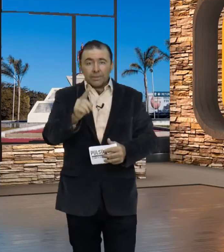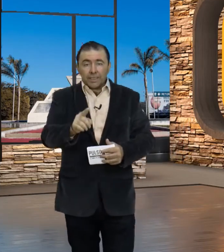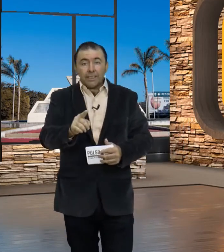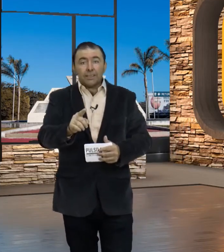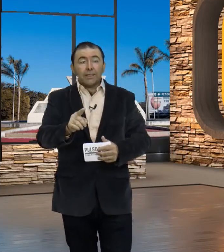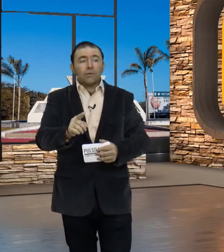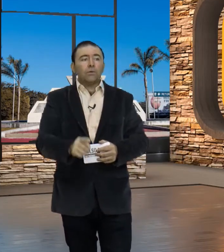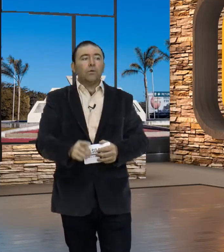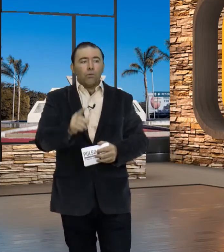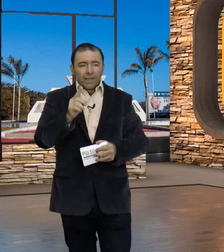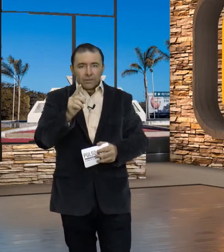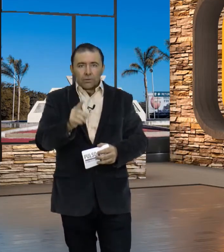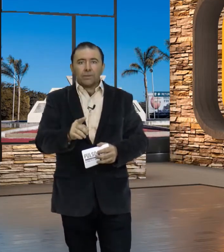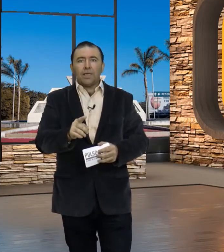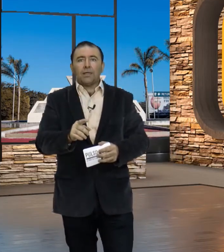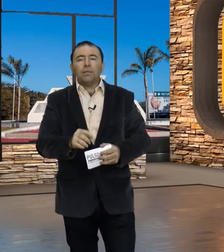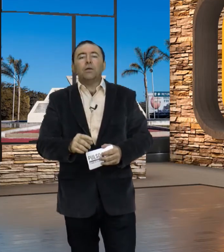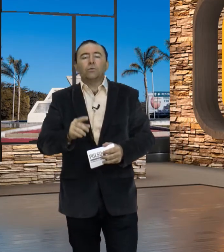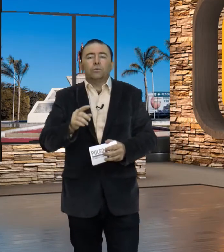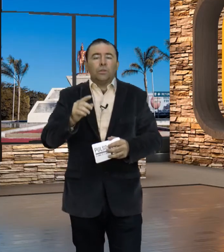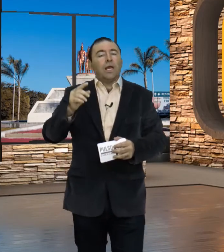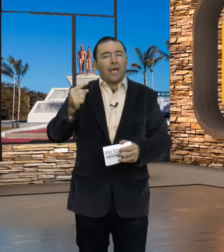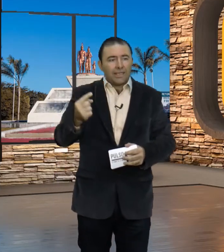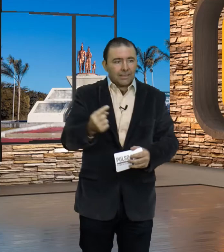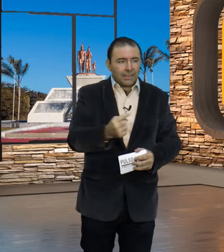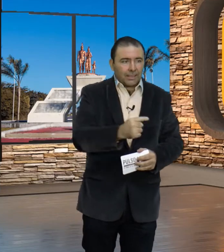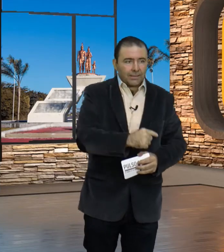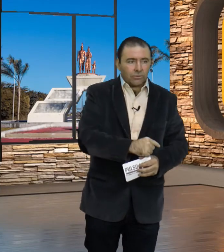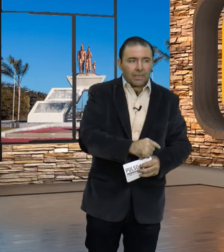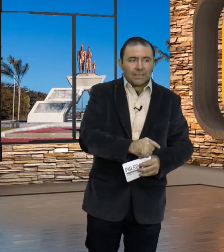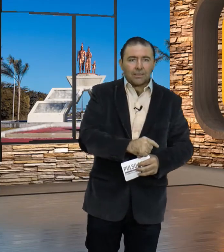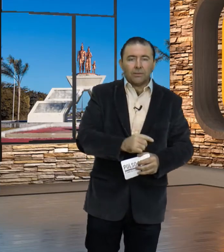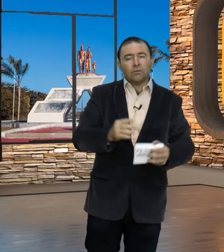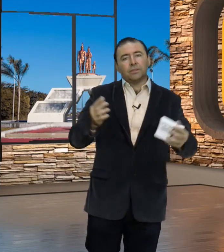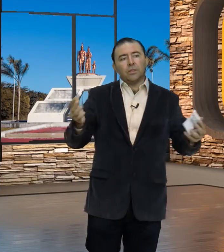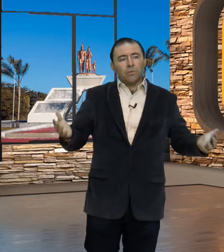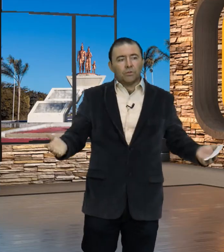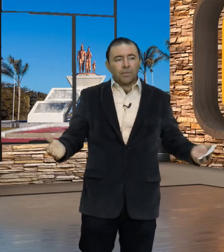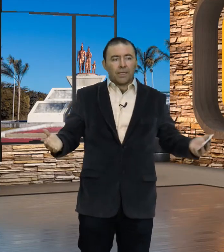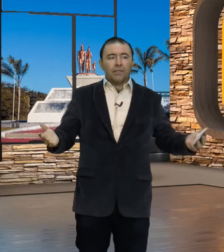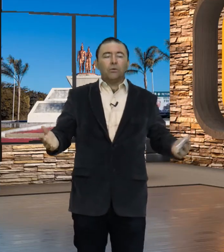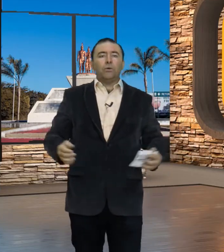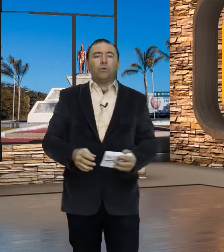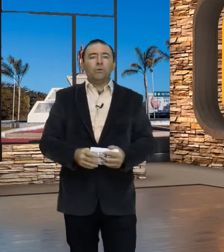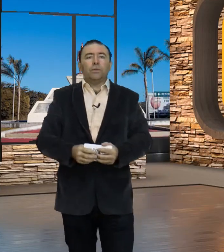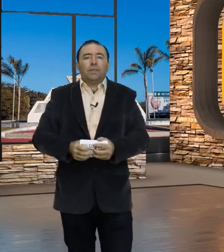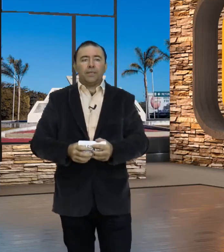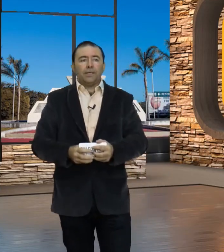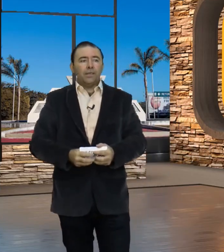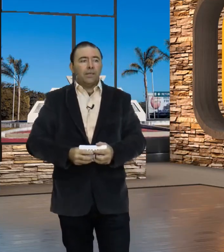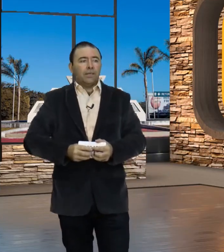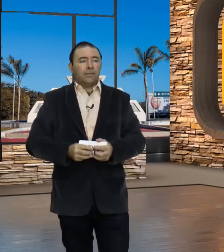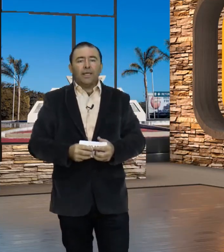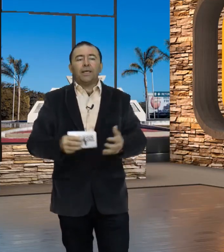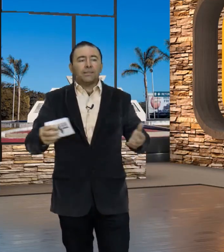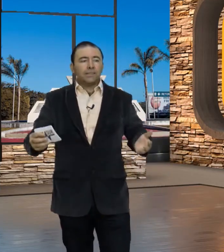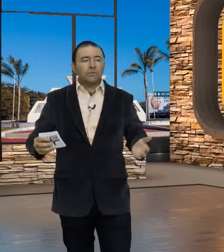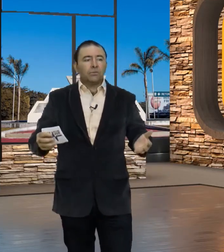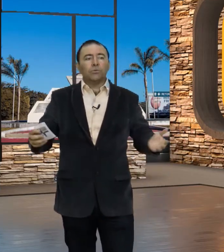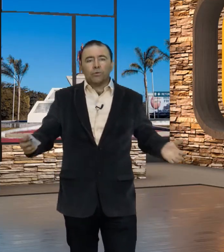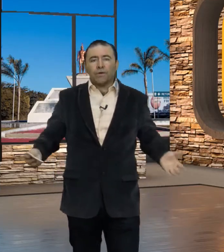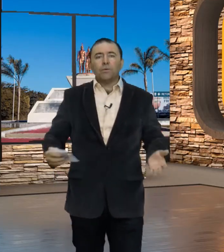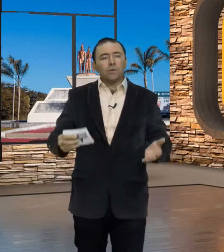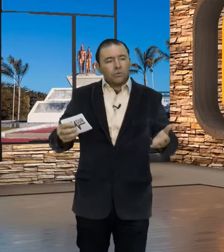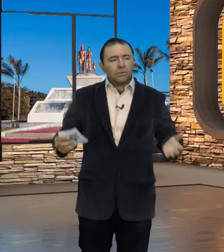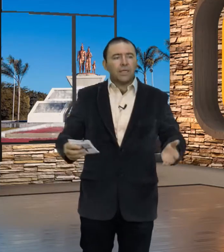la policía Quintana Roo lo va a exhortar a que se regrese a su casa entonces pues para que no tenga